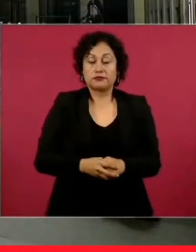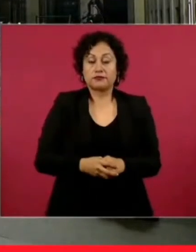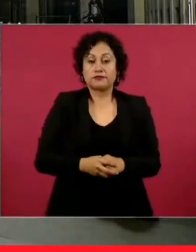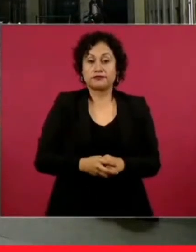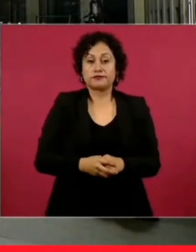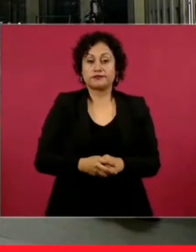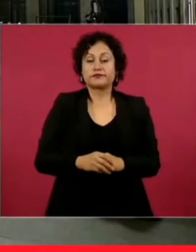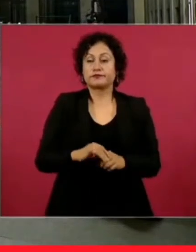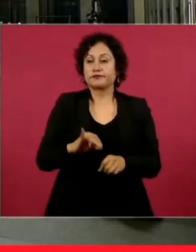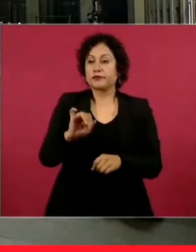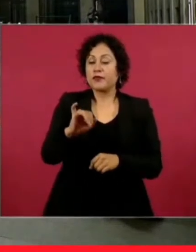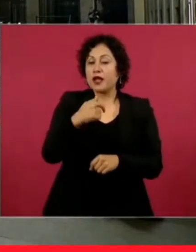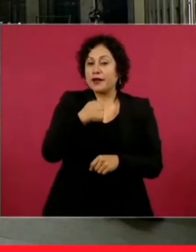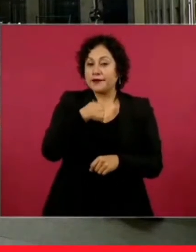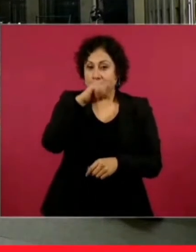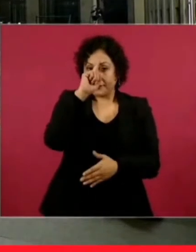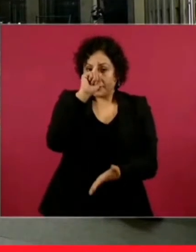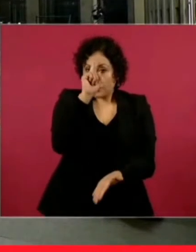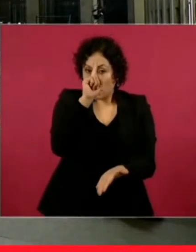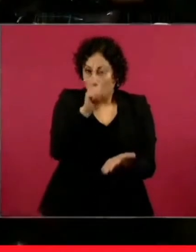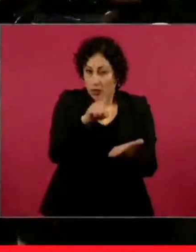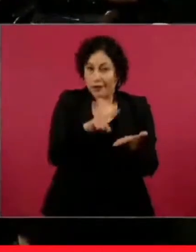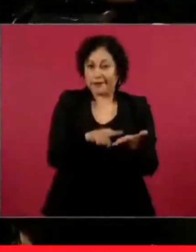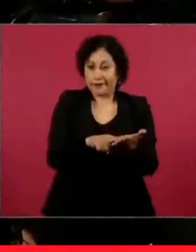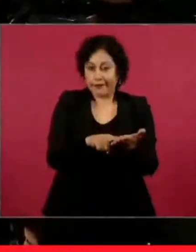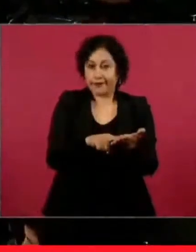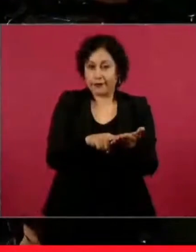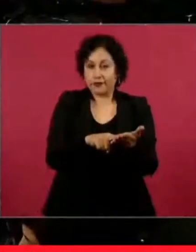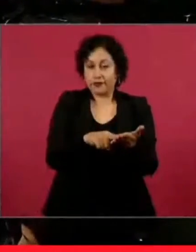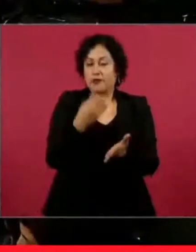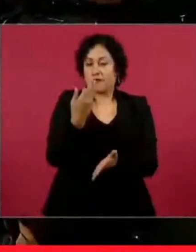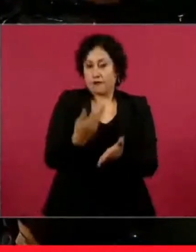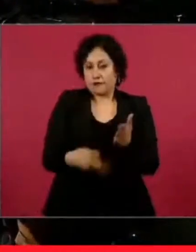hace falta todavía que